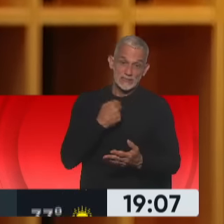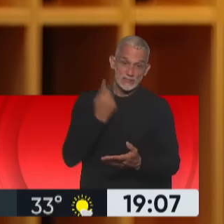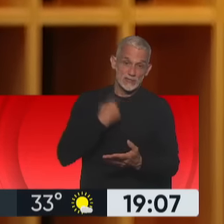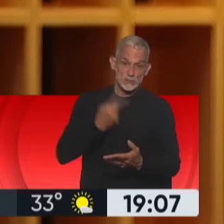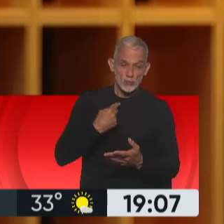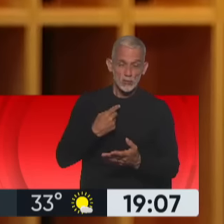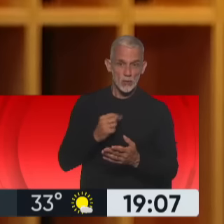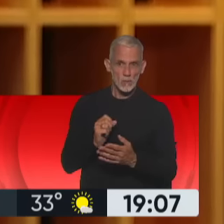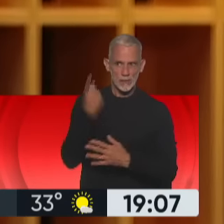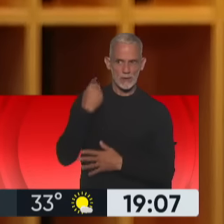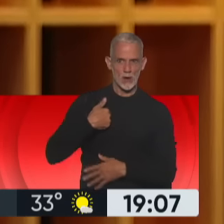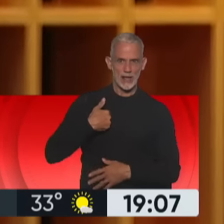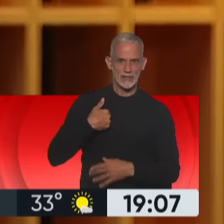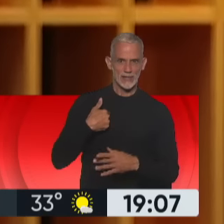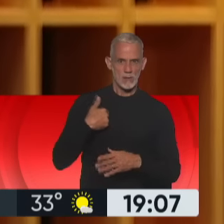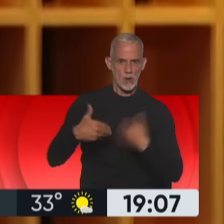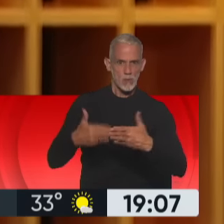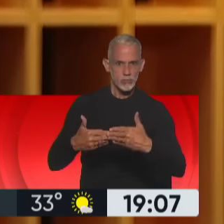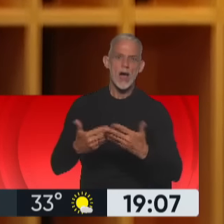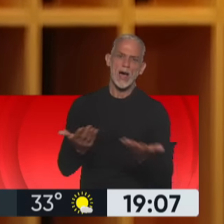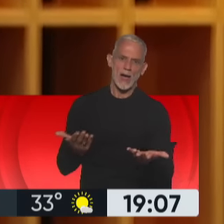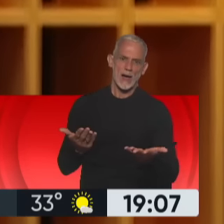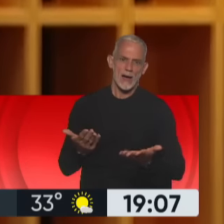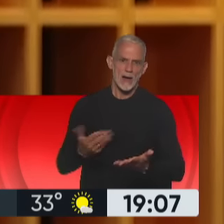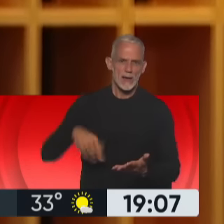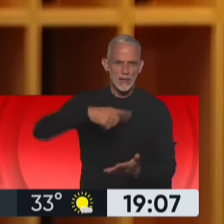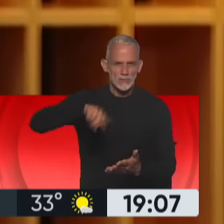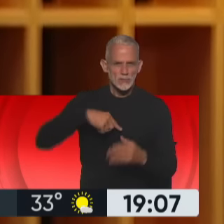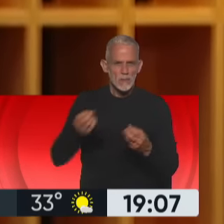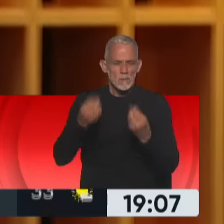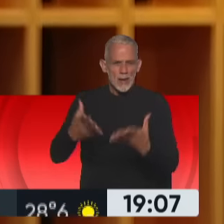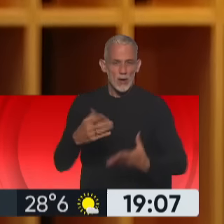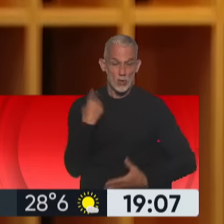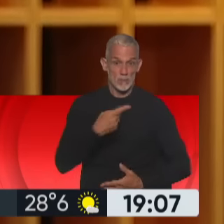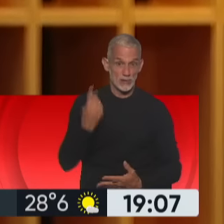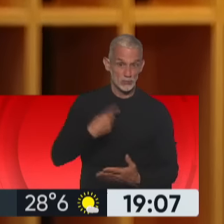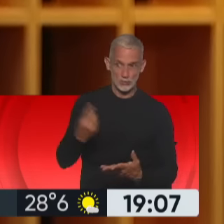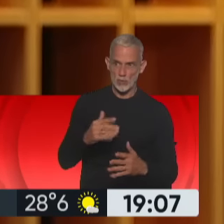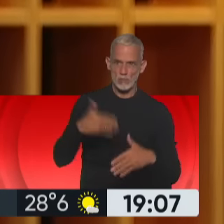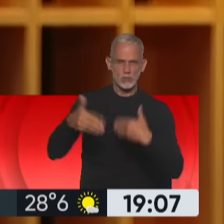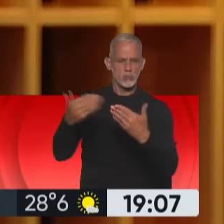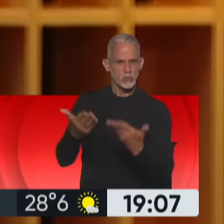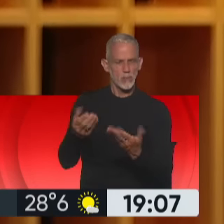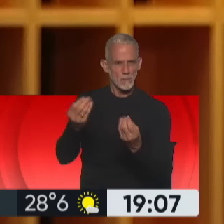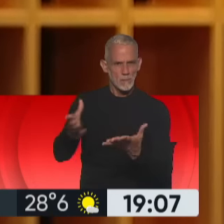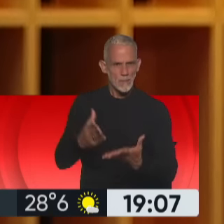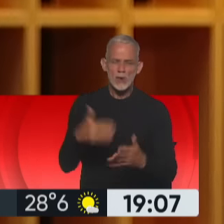picamos en punta en eso, digamos, nos va a beneficiar altamente para crecer mucho más